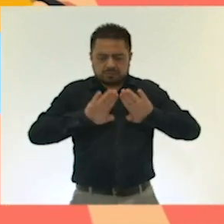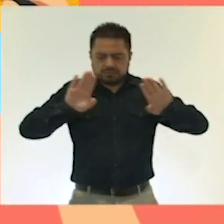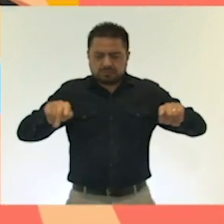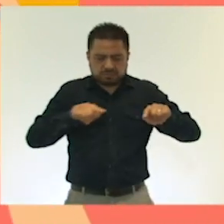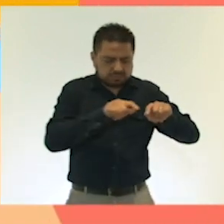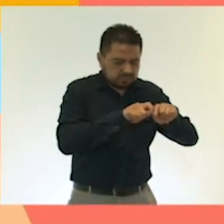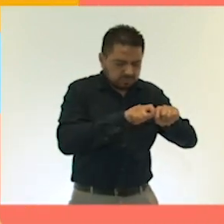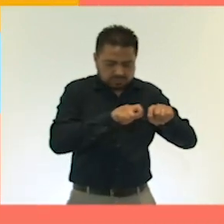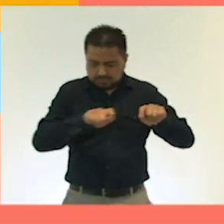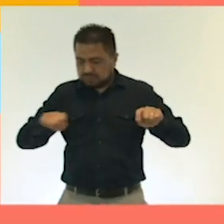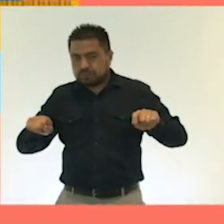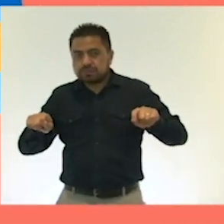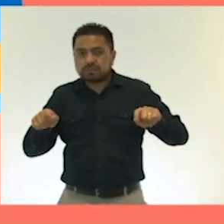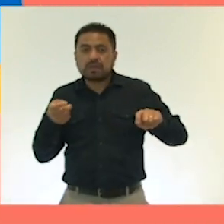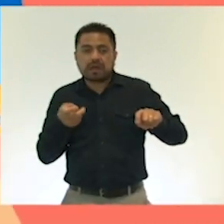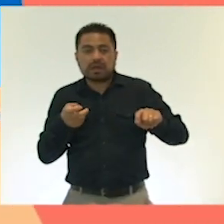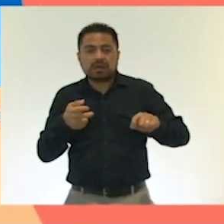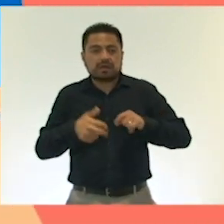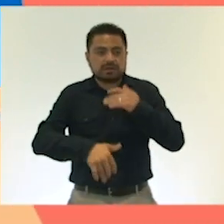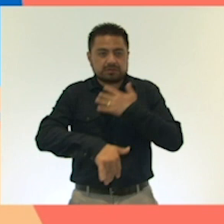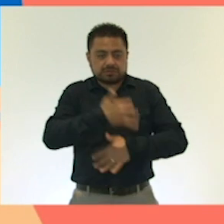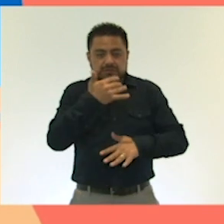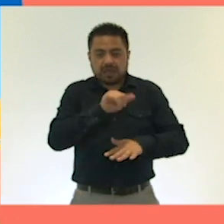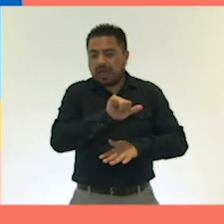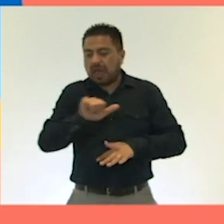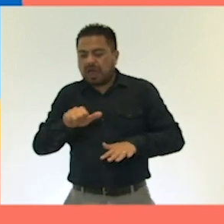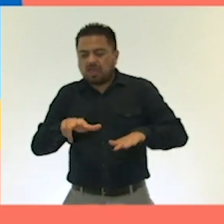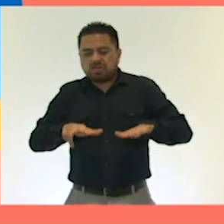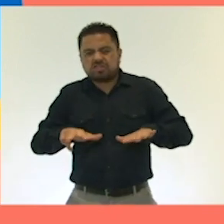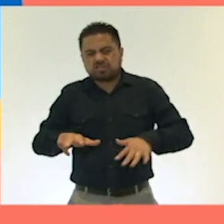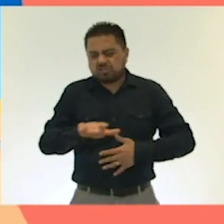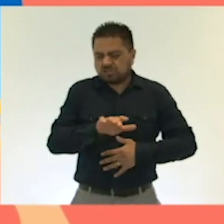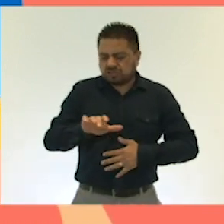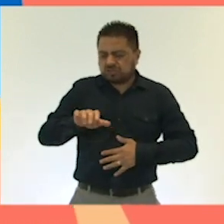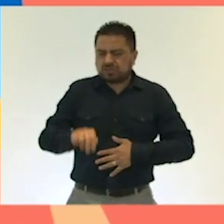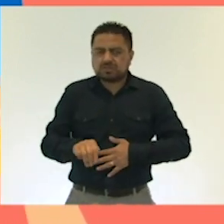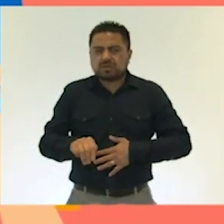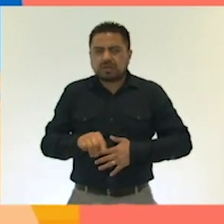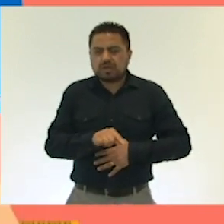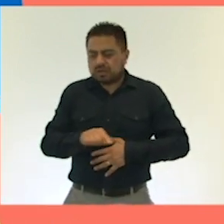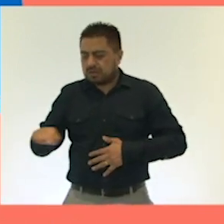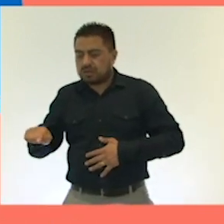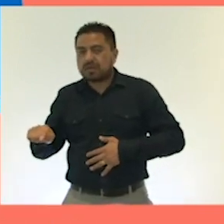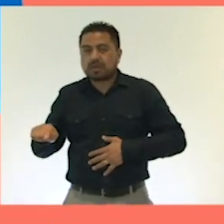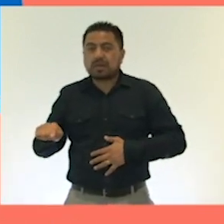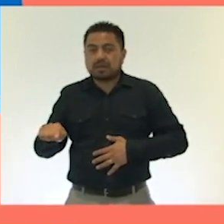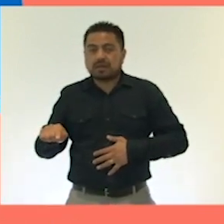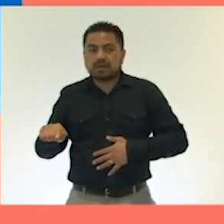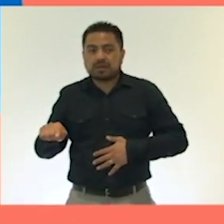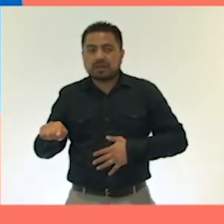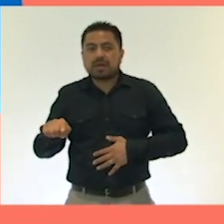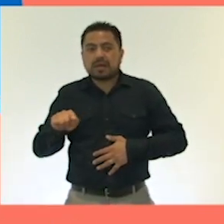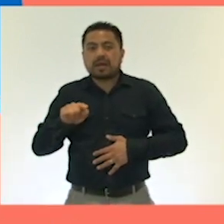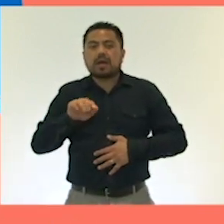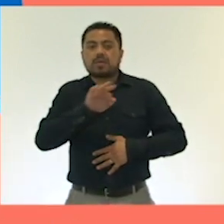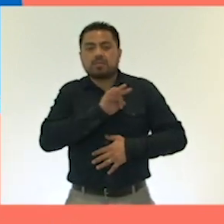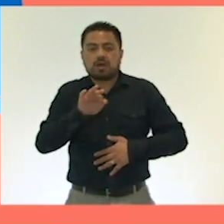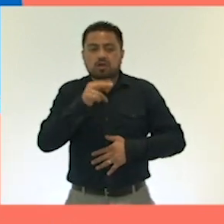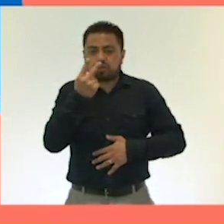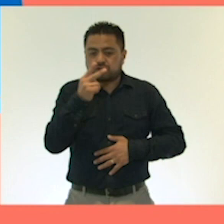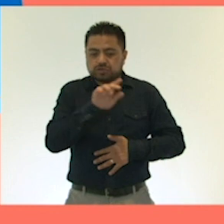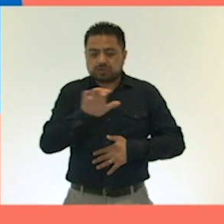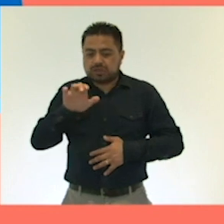el plumón o la pluma de 15 a 18 centímetros de largo de un lado, dejando un margen de